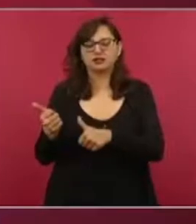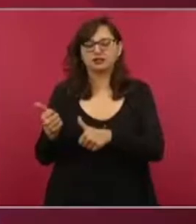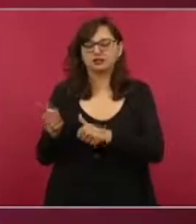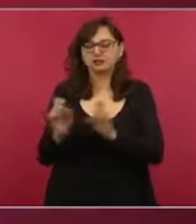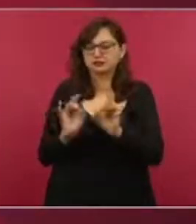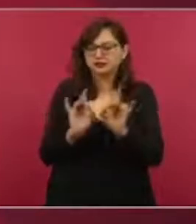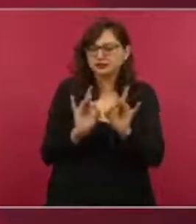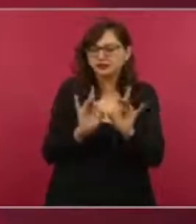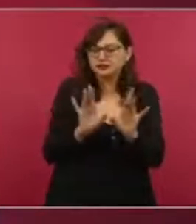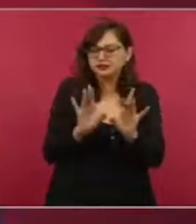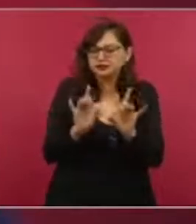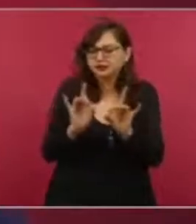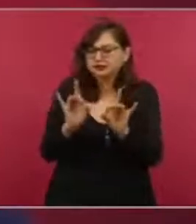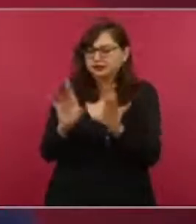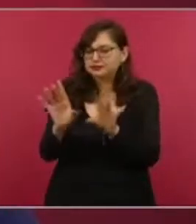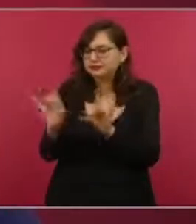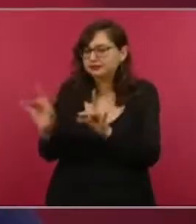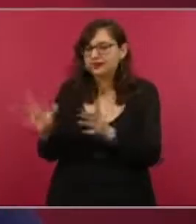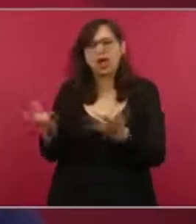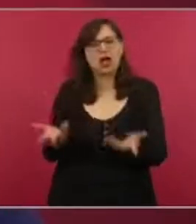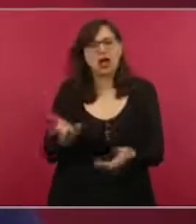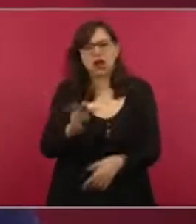Pues si tienen el domingo la oportunidad,